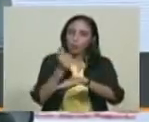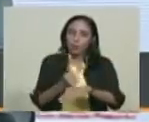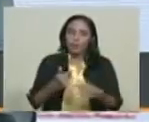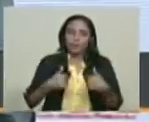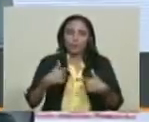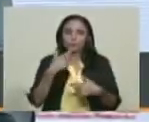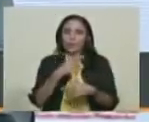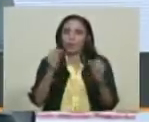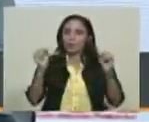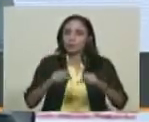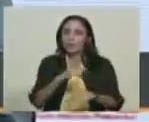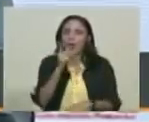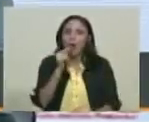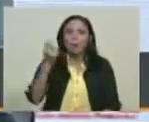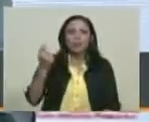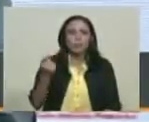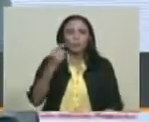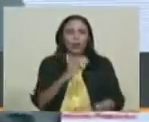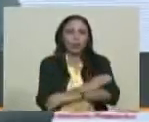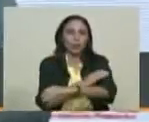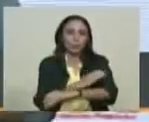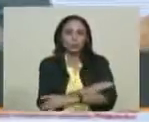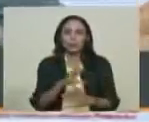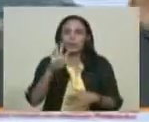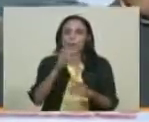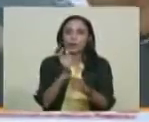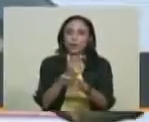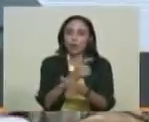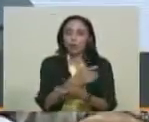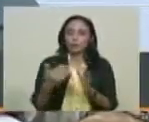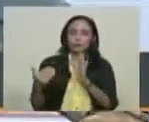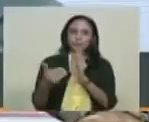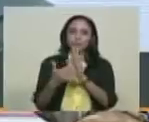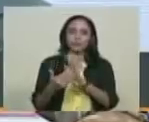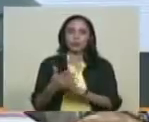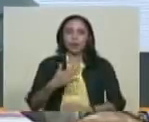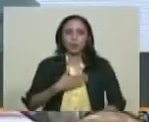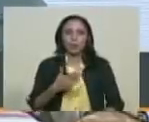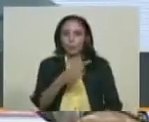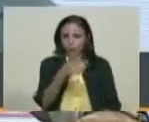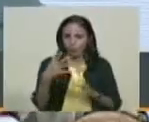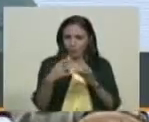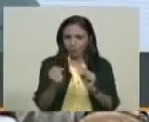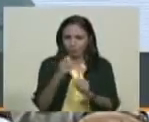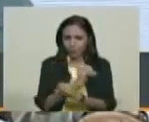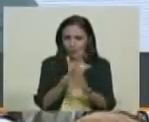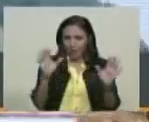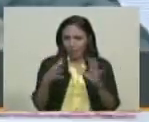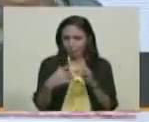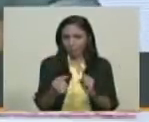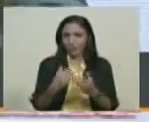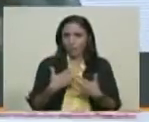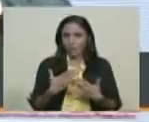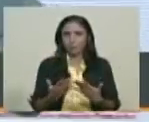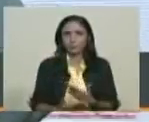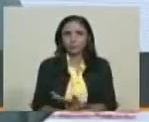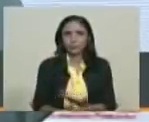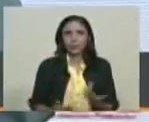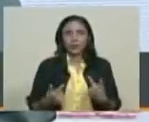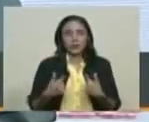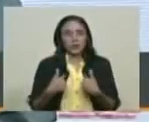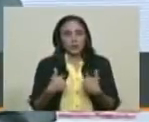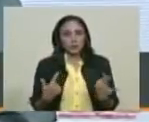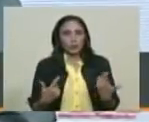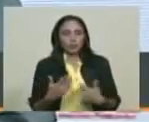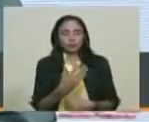confesos, del atentado criminal del 4 de agosto. Ustedes me entienden, ¿verdad? Yo me lleno de pasión cuando digo